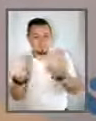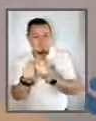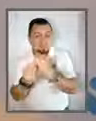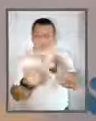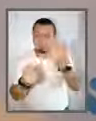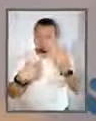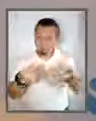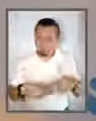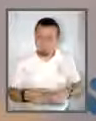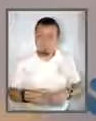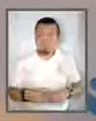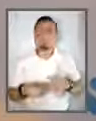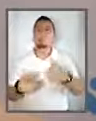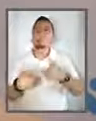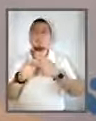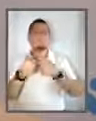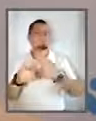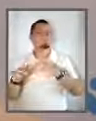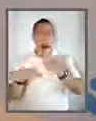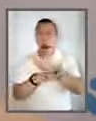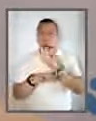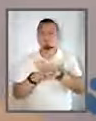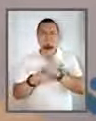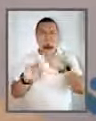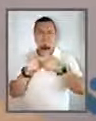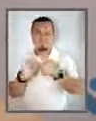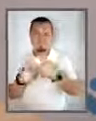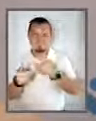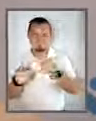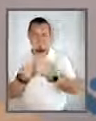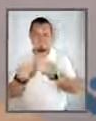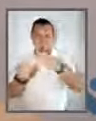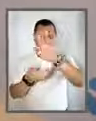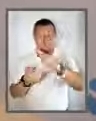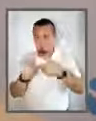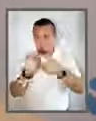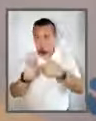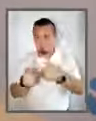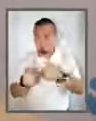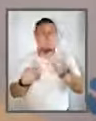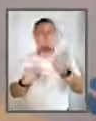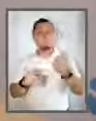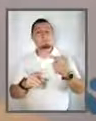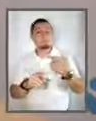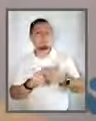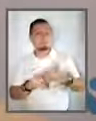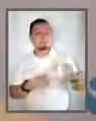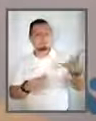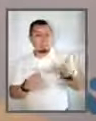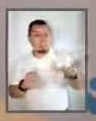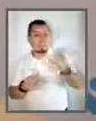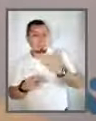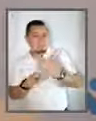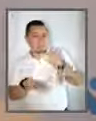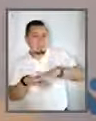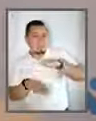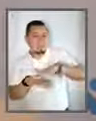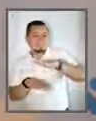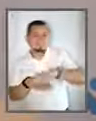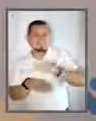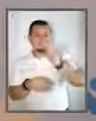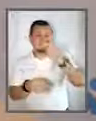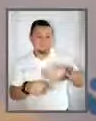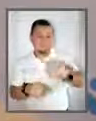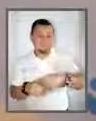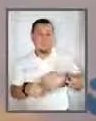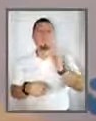diferente y bueno, va a estar cambiando, por supuesto, en la medida en que tengamos más casos, pero creo que es importante entender que esta enfermedad